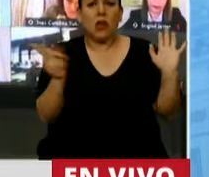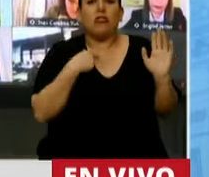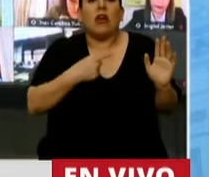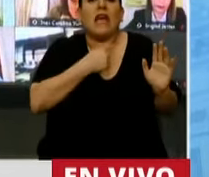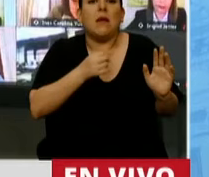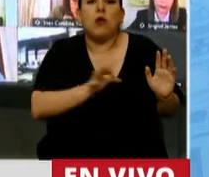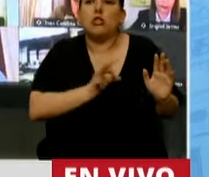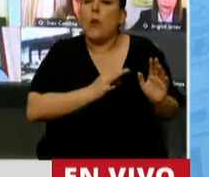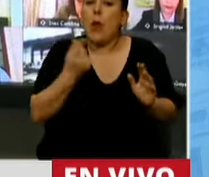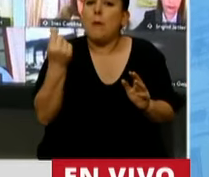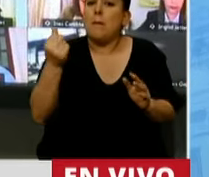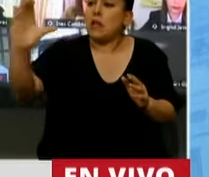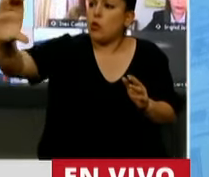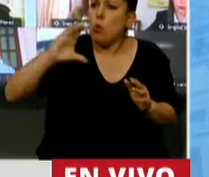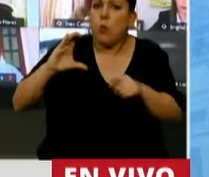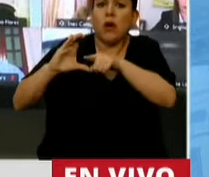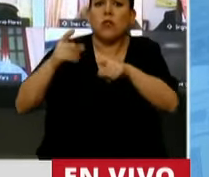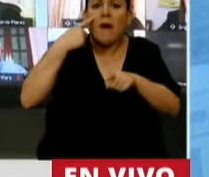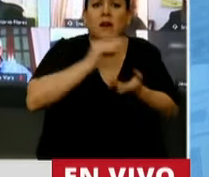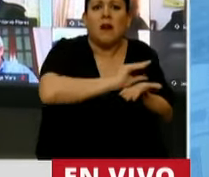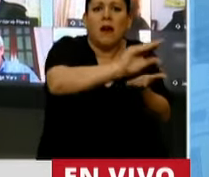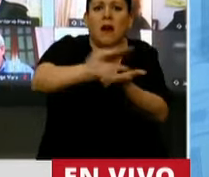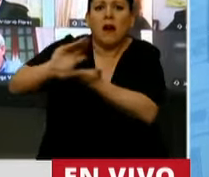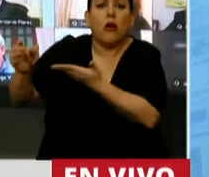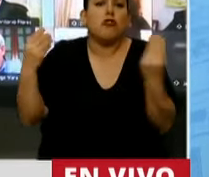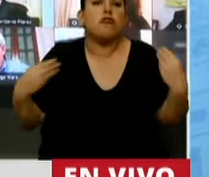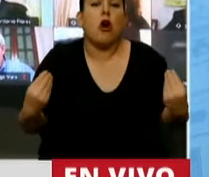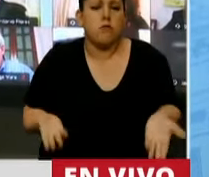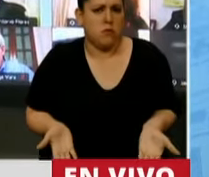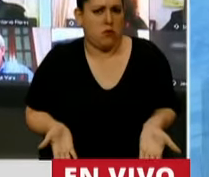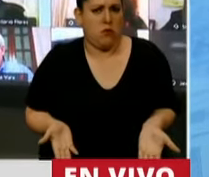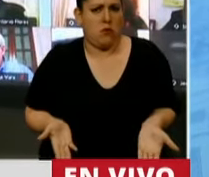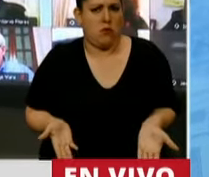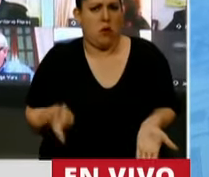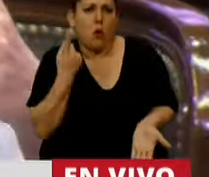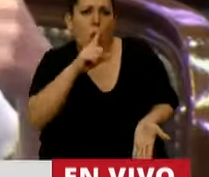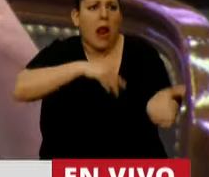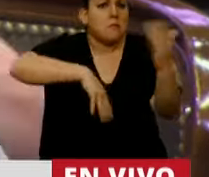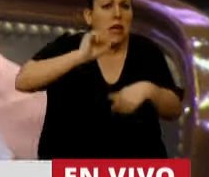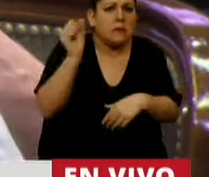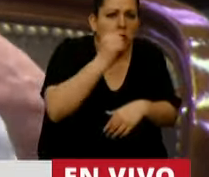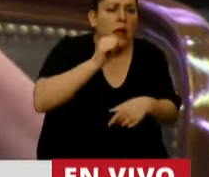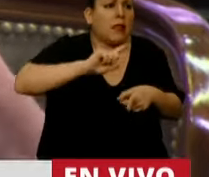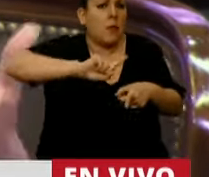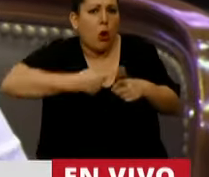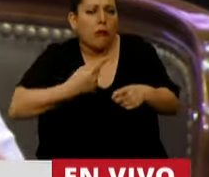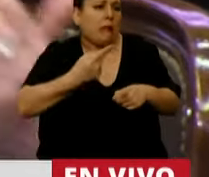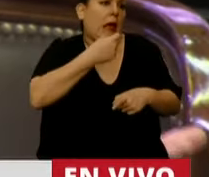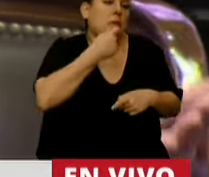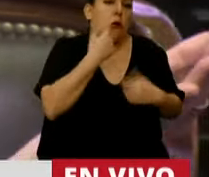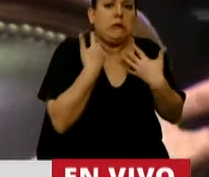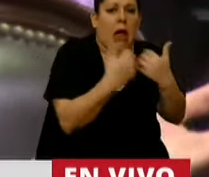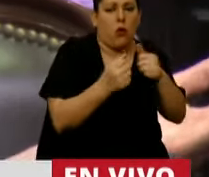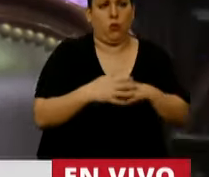la asignación presupuestaria a la ciudadanía. ¿Qué políticas públicas? ¿Qué micro? ¿Cuánta salud? ¿Cuánta educación?